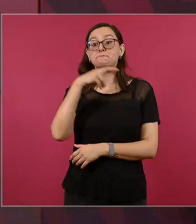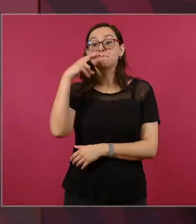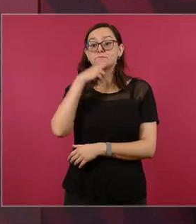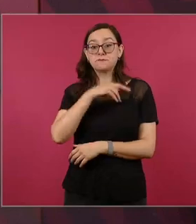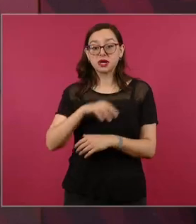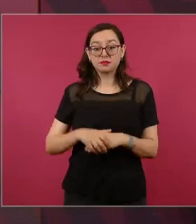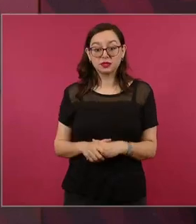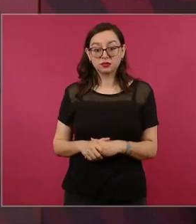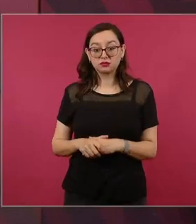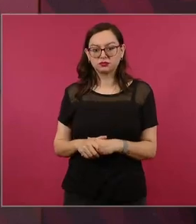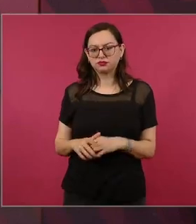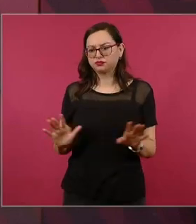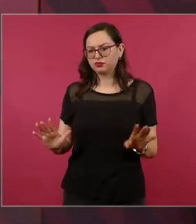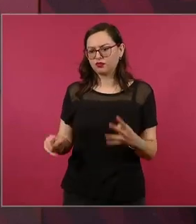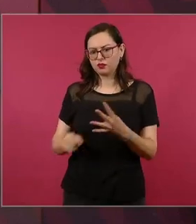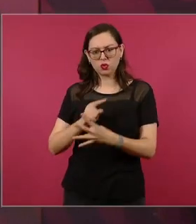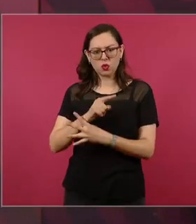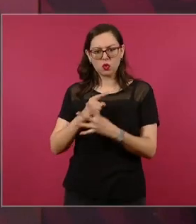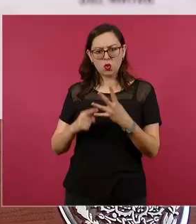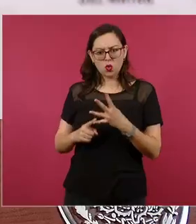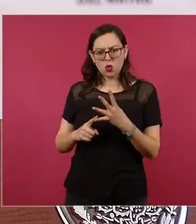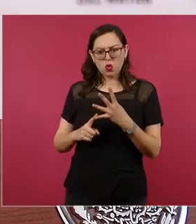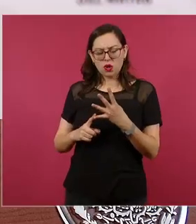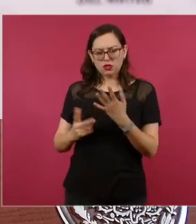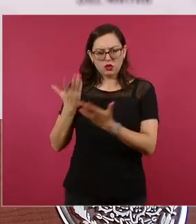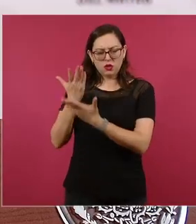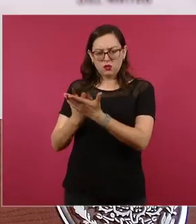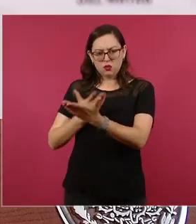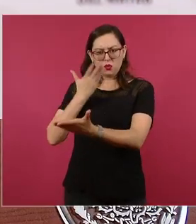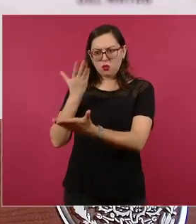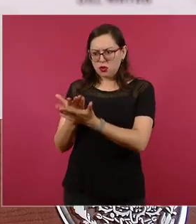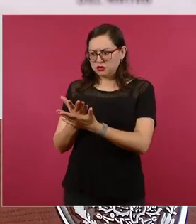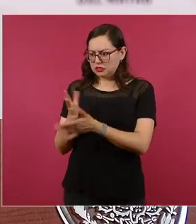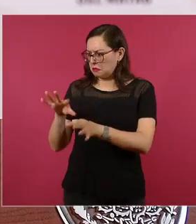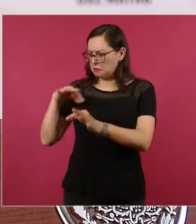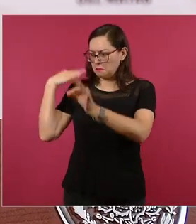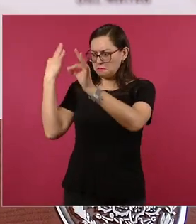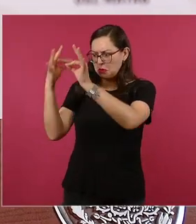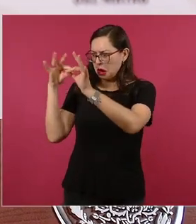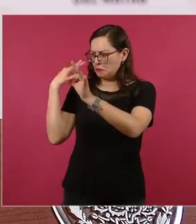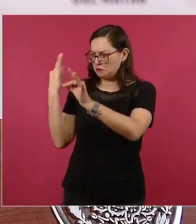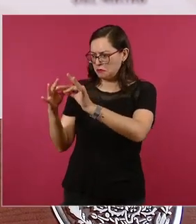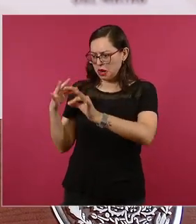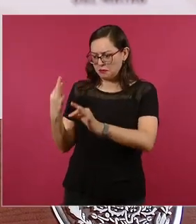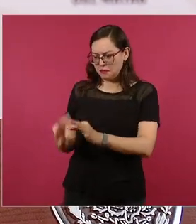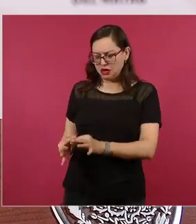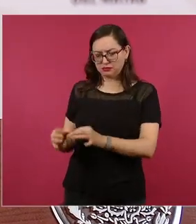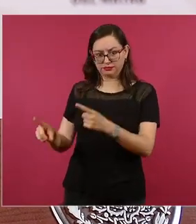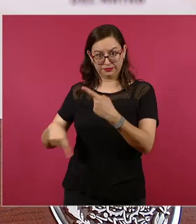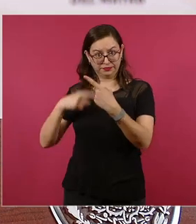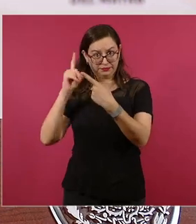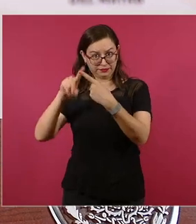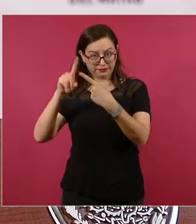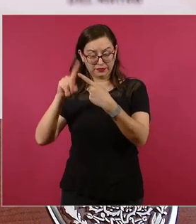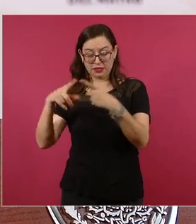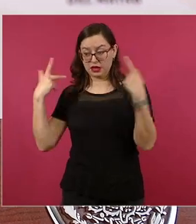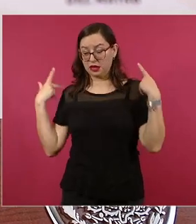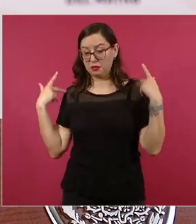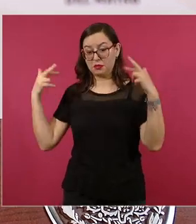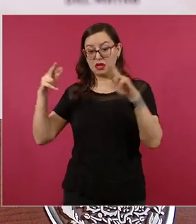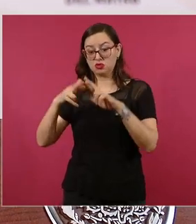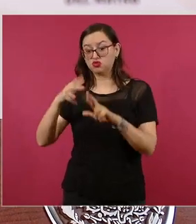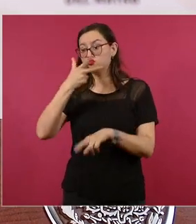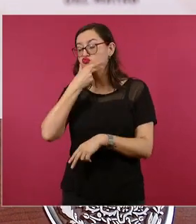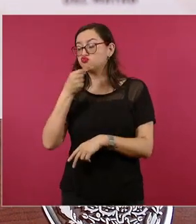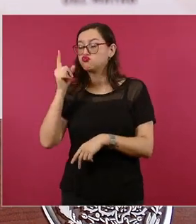Cuatro acciones básicas que ya están funcionando. Un trato digno a maestras, a maestras,